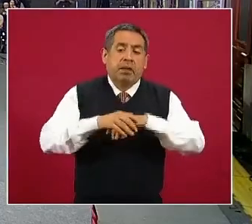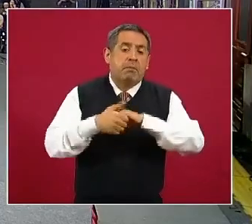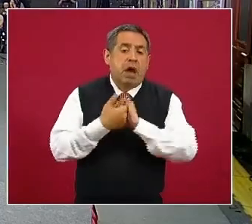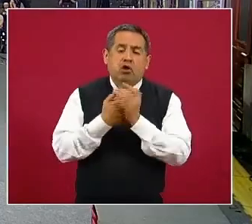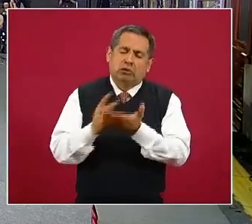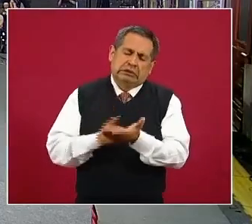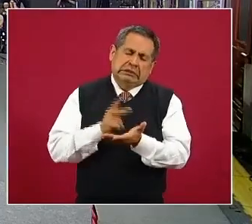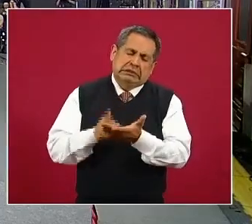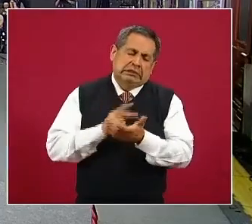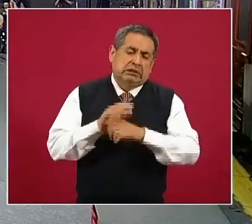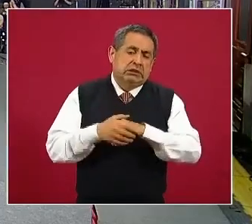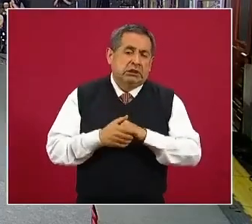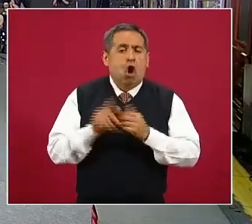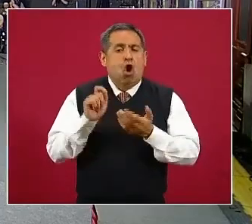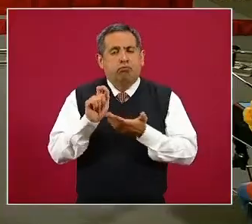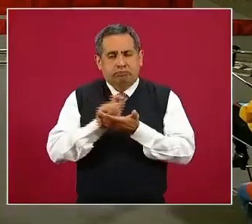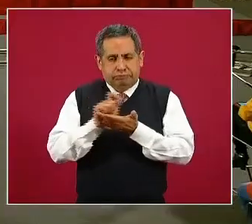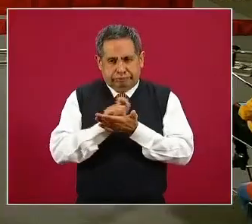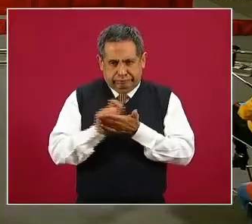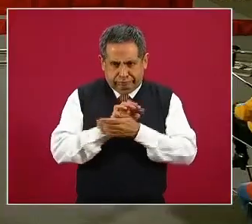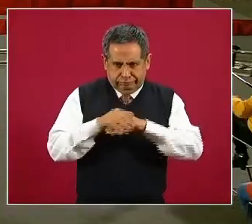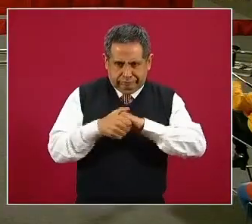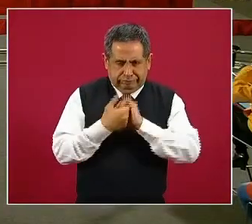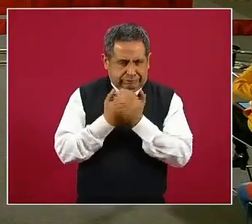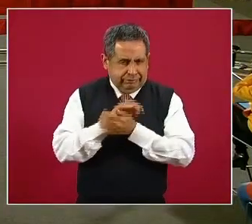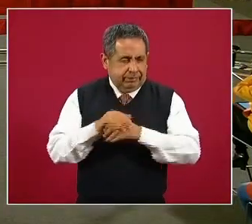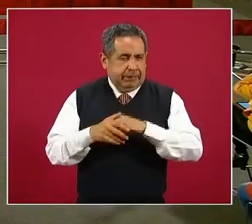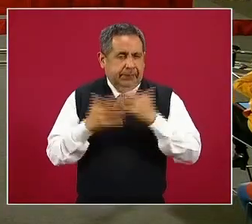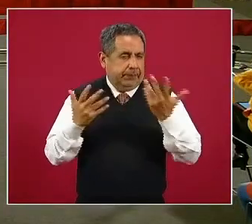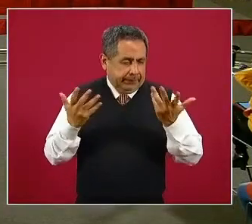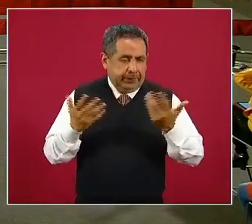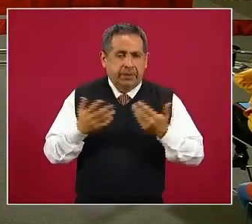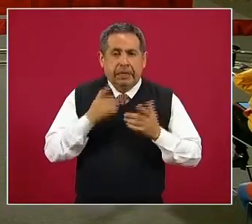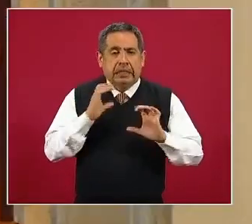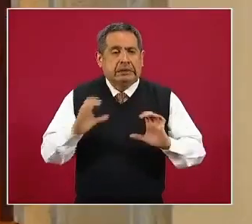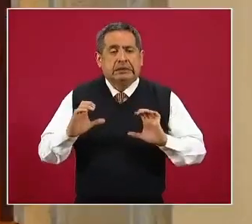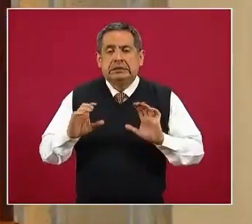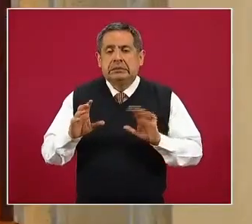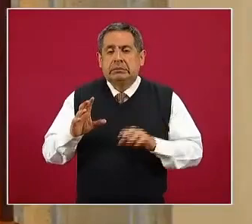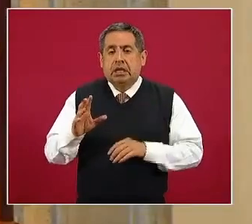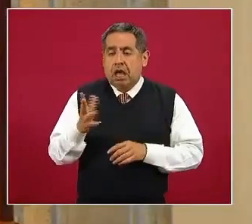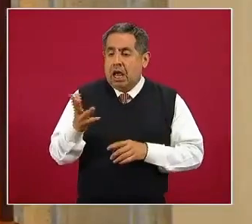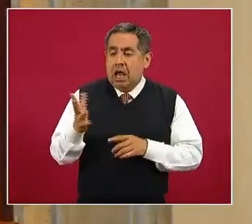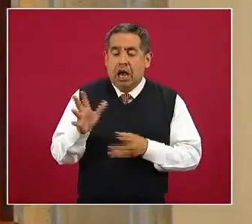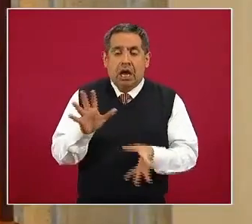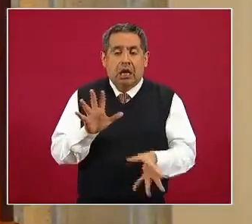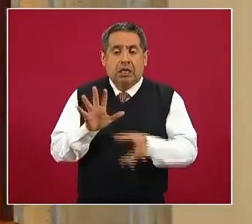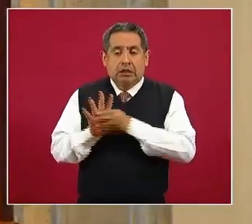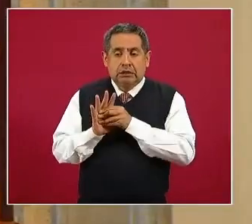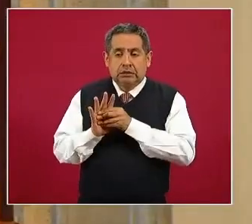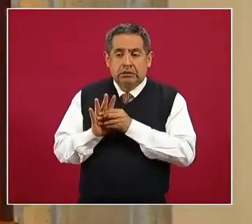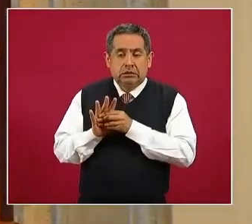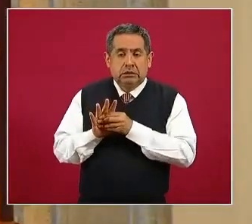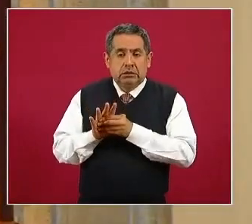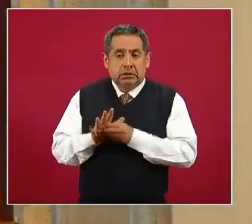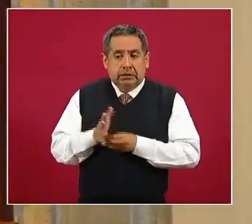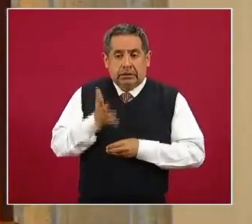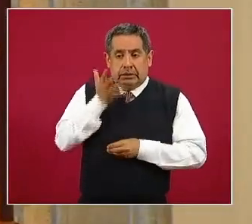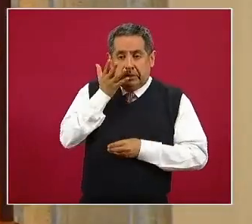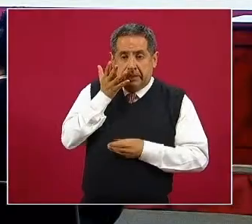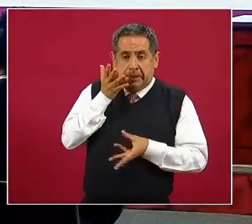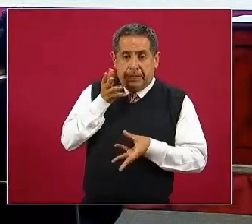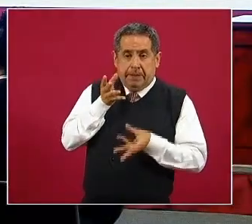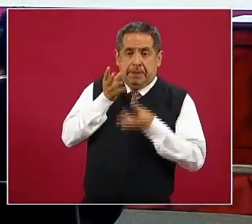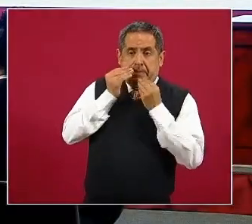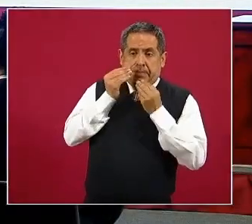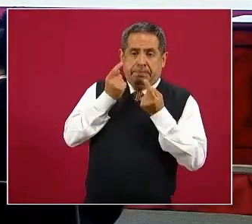frecuente o la sanitización, importante para poder en su momento prevenir, llevarnos el virus a alguno de